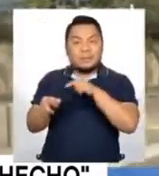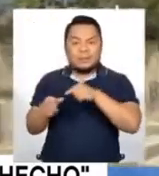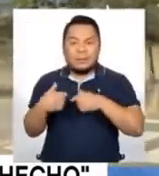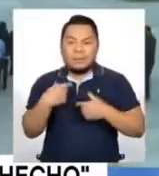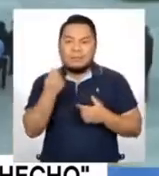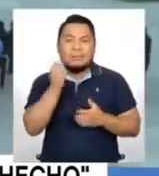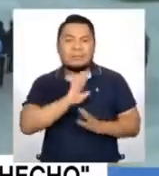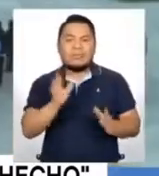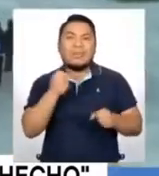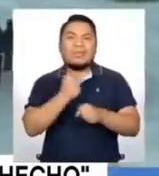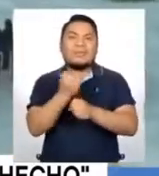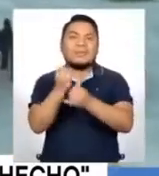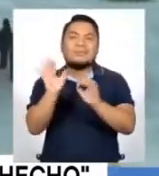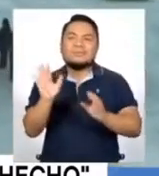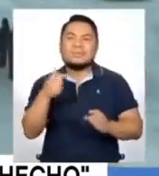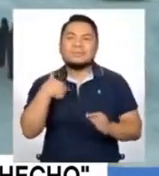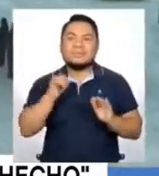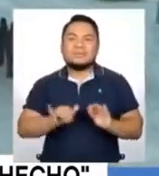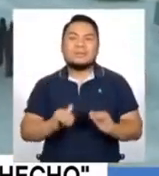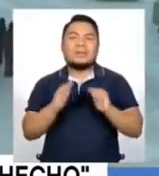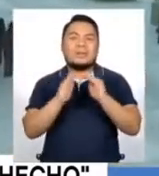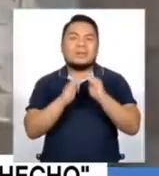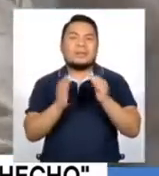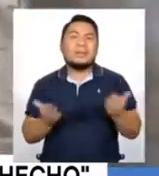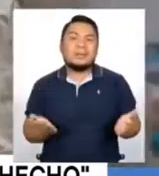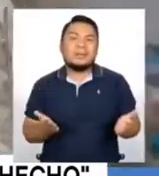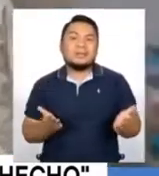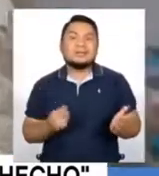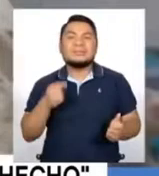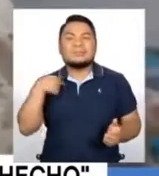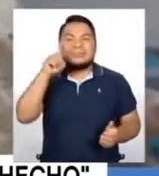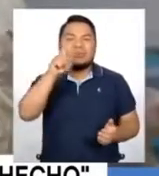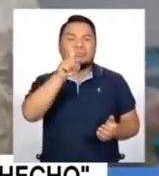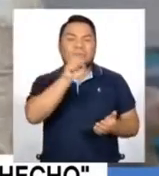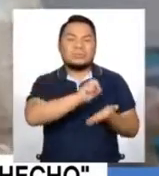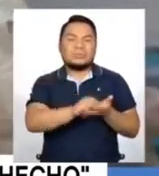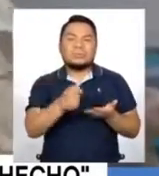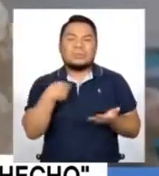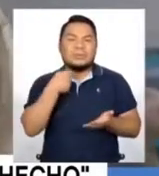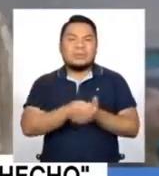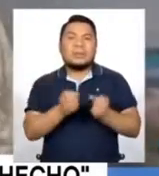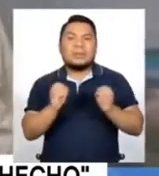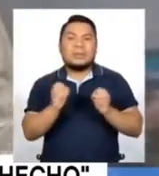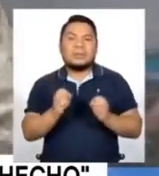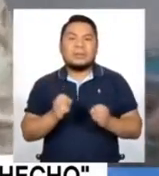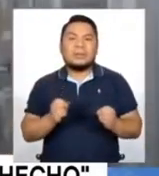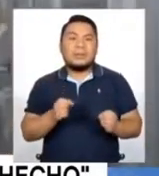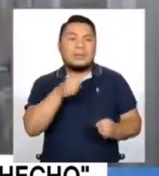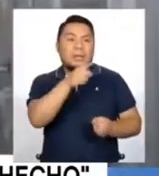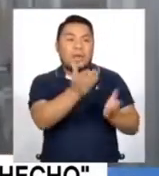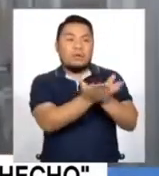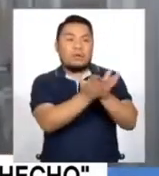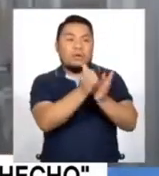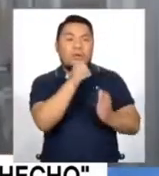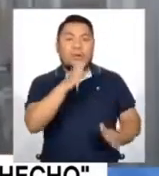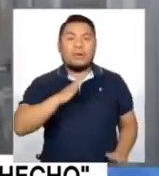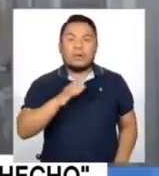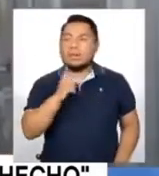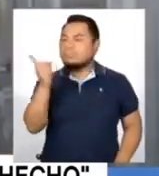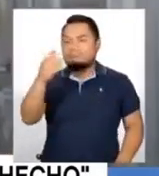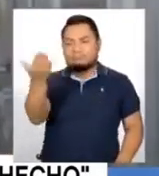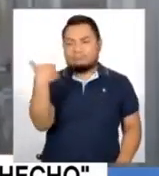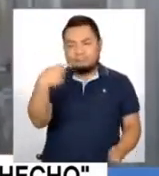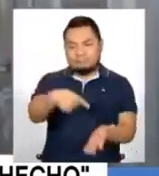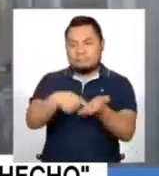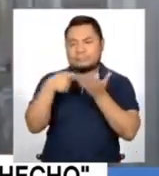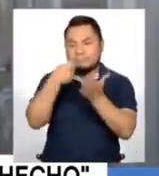sueldo, porque se le ha mandado a su casa en un acuerdo para que por unos meses no reciba sueldo. no van a sacar ningún tipo de medida para